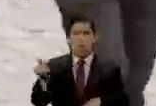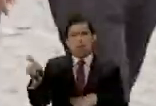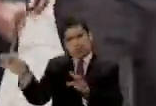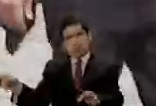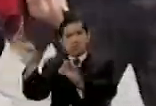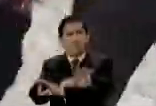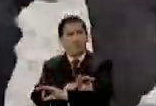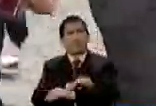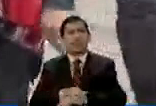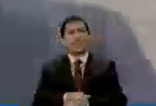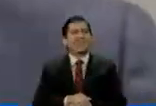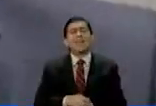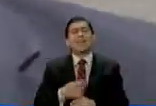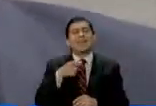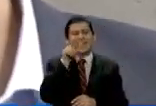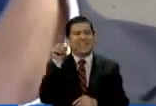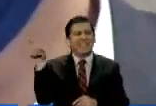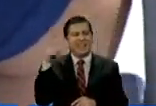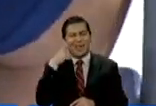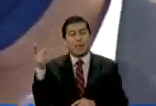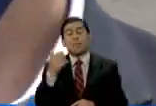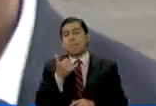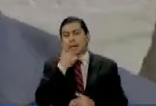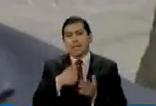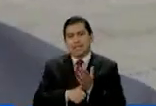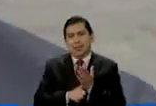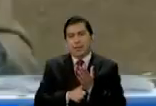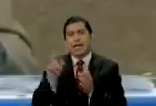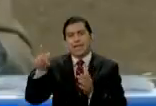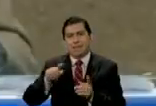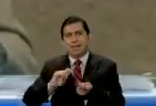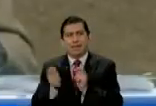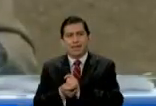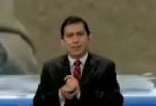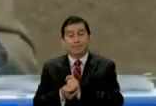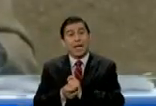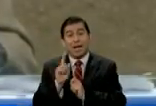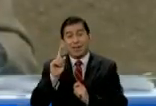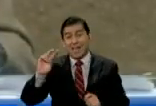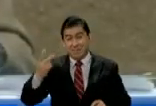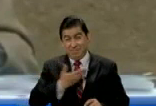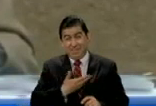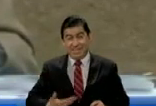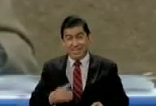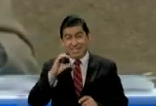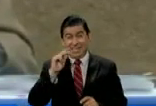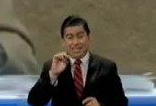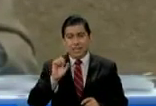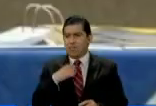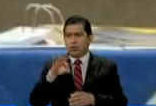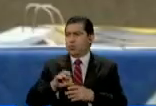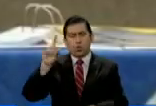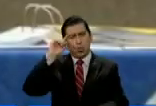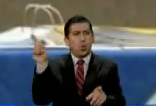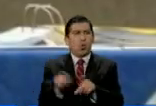Arauz, también ingresó una cédula que no corresponde y por esto debe subsanar el requisito. El vicepresidente del CNE, Enrique Pita, votó en